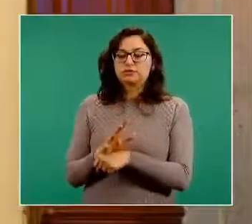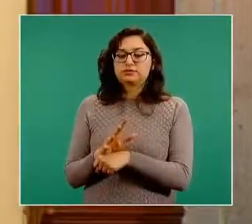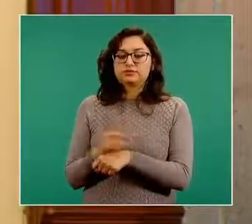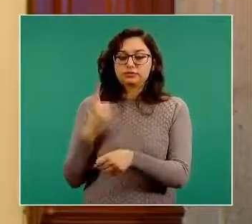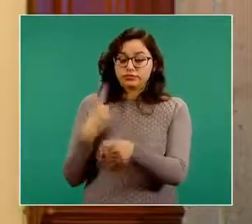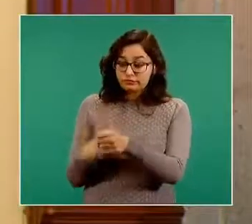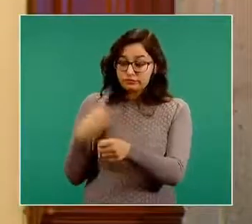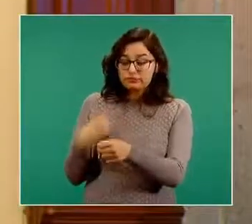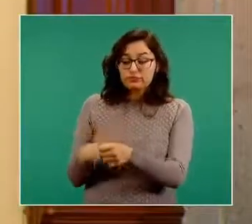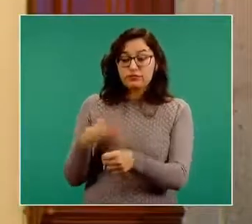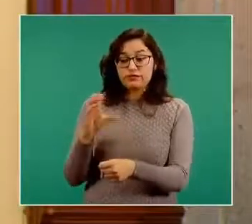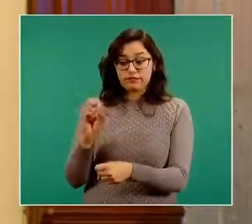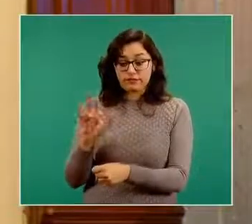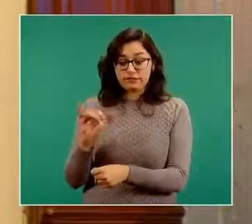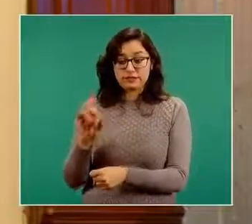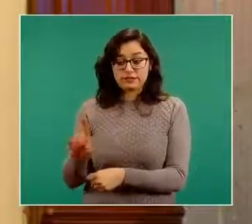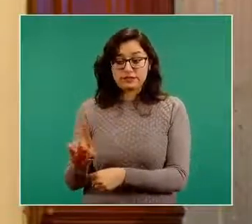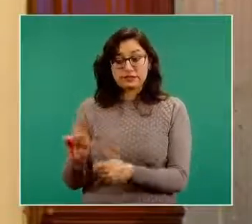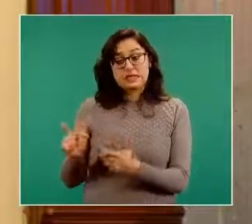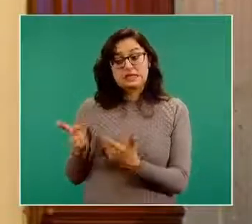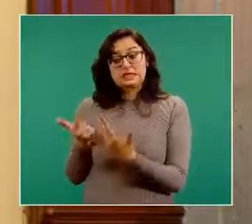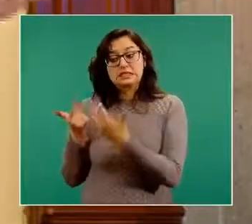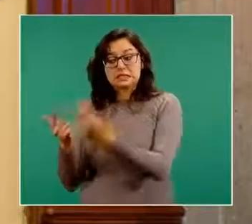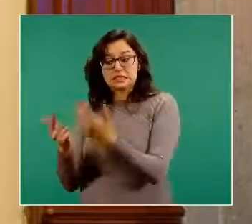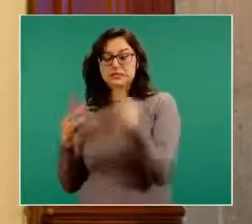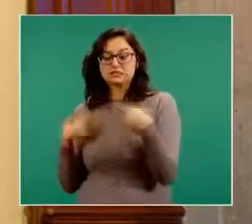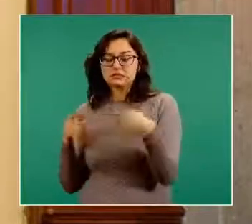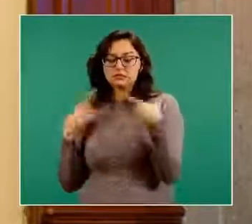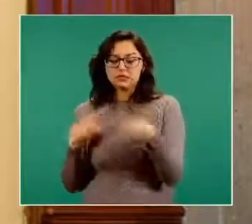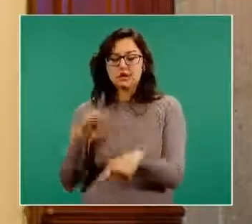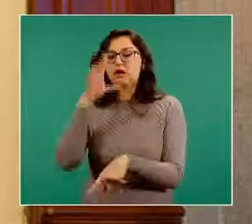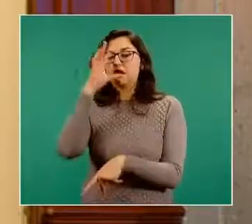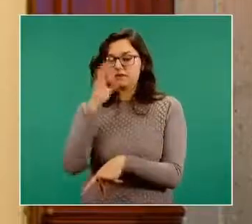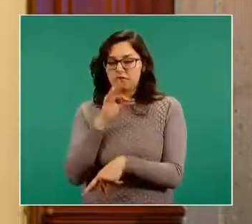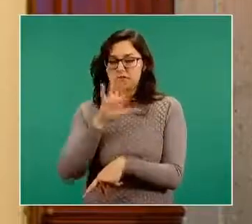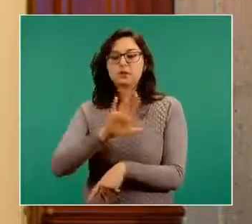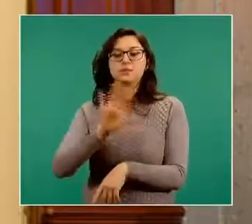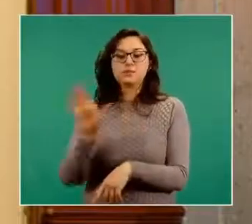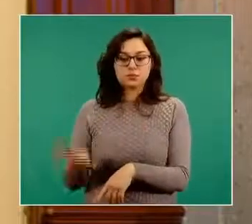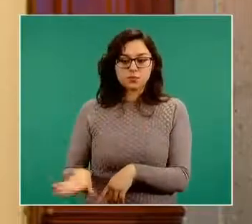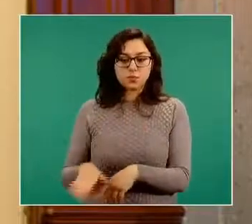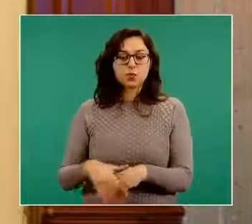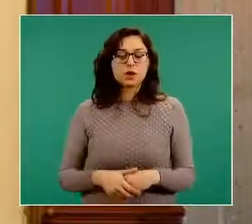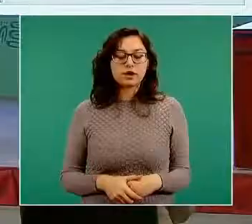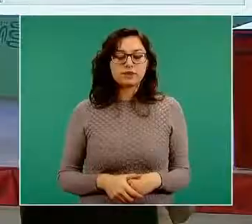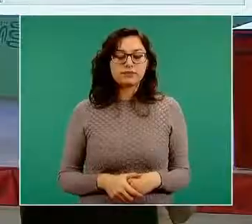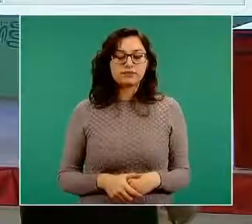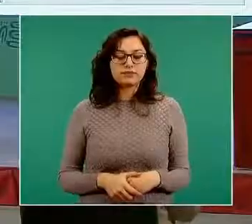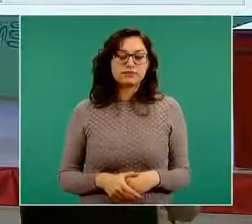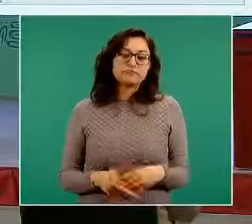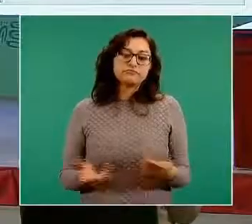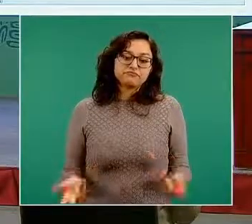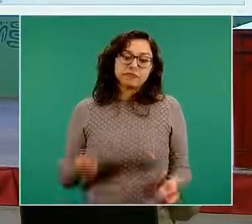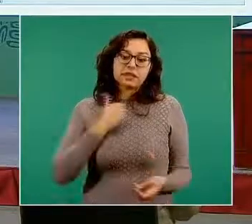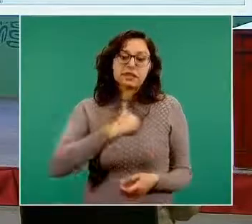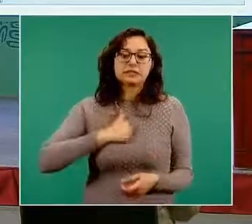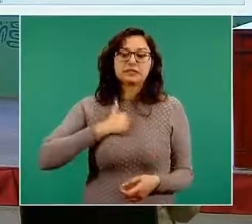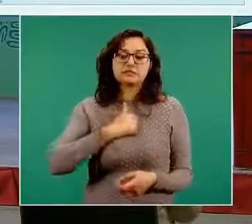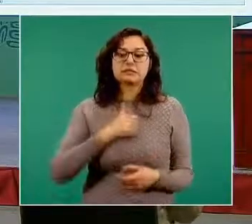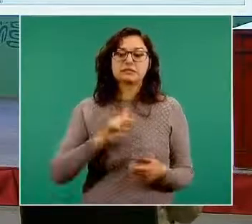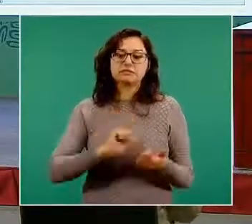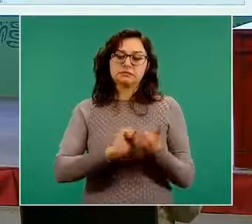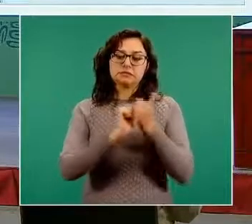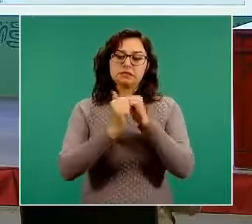de COVID, 7 son las personas que para efectos de la semana 1 fallecen a consecuencia de las complicaciones